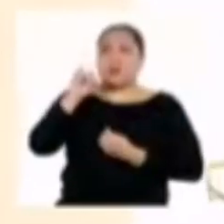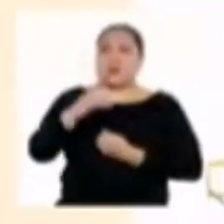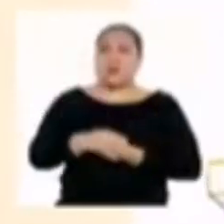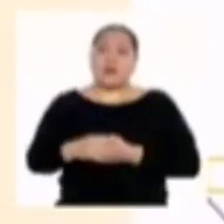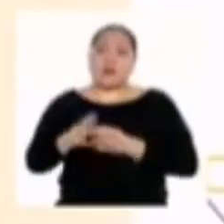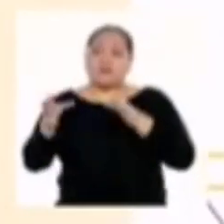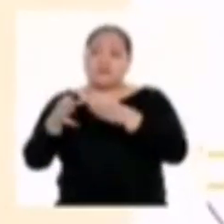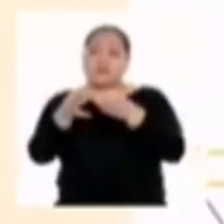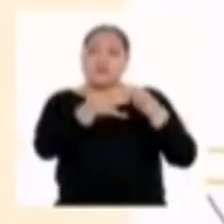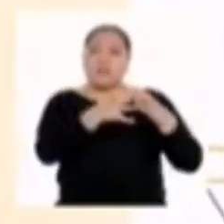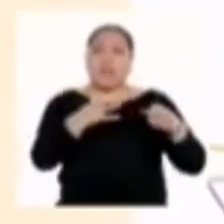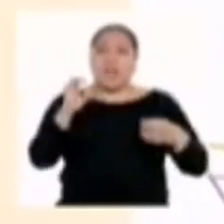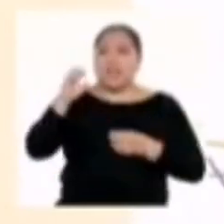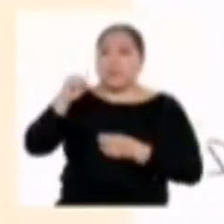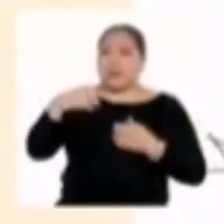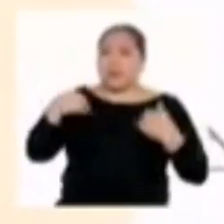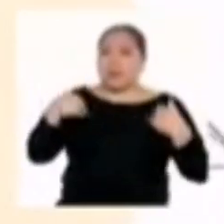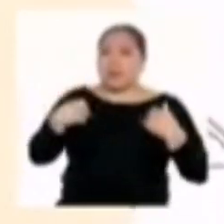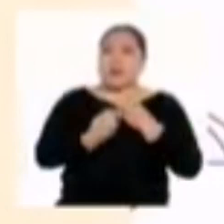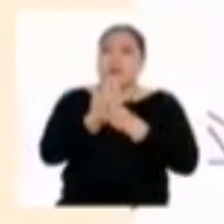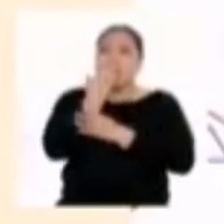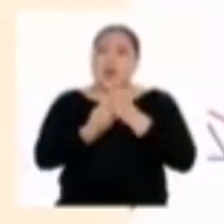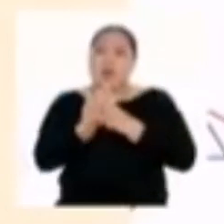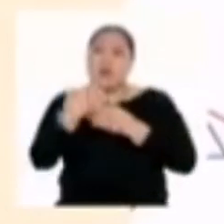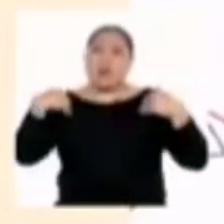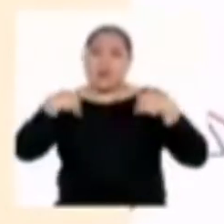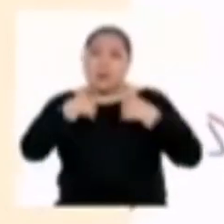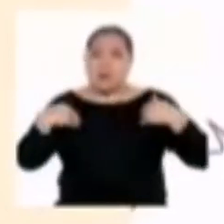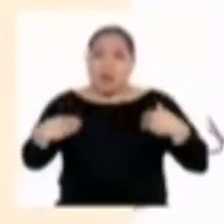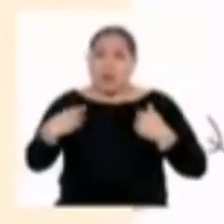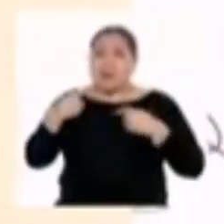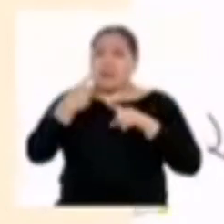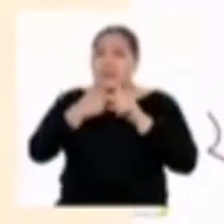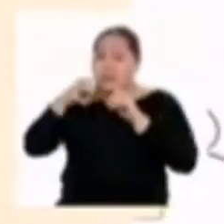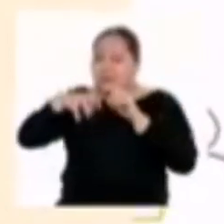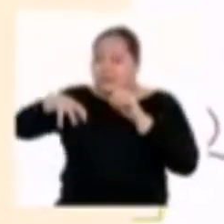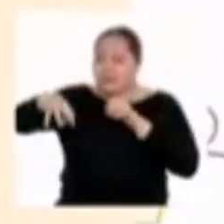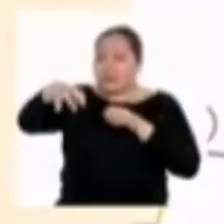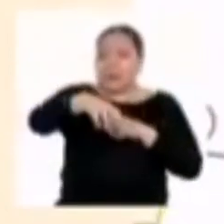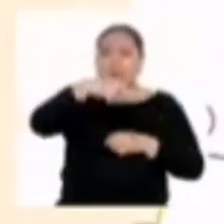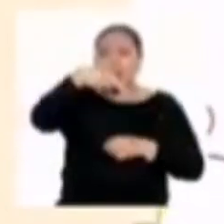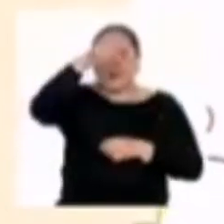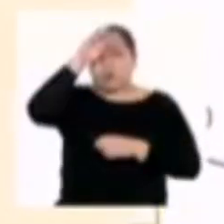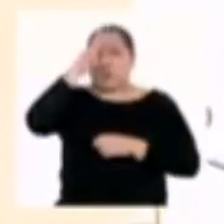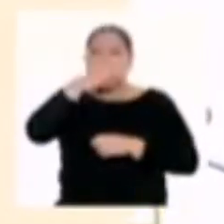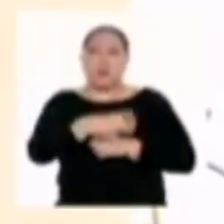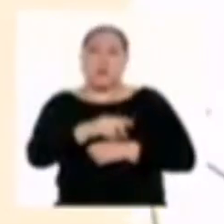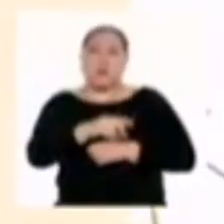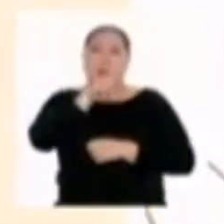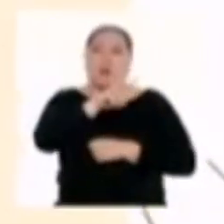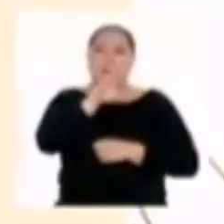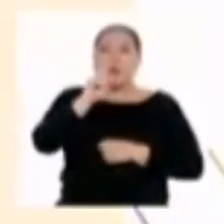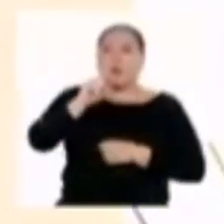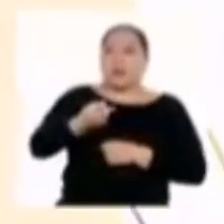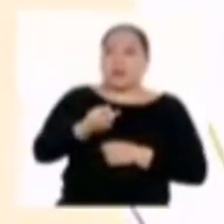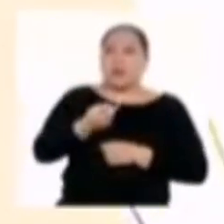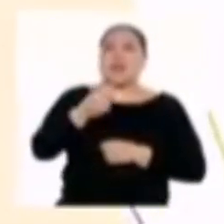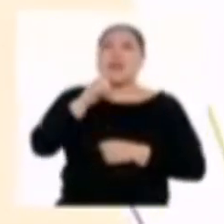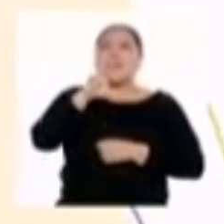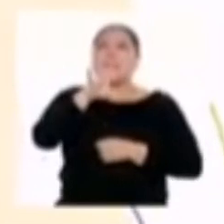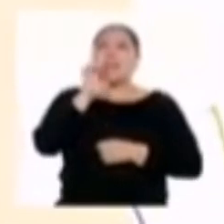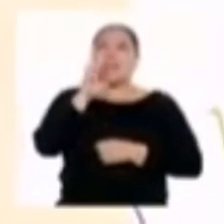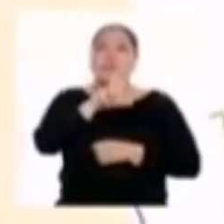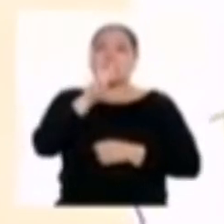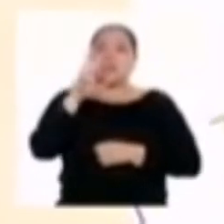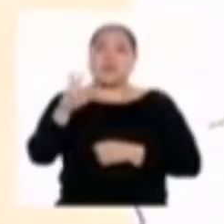y microorganismos, incluyendo las diferencias genéticas dentro de cada especie. Perú tiene un estimado de 20.533 especies